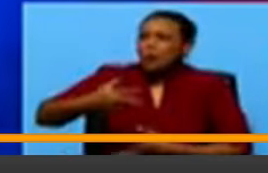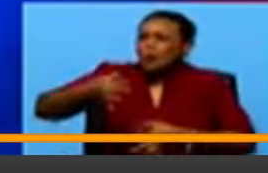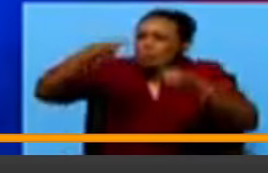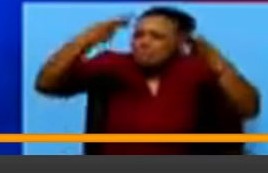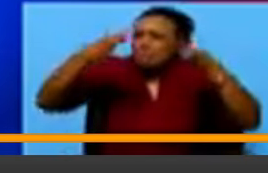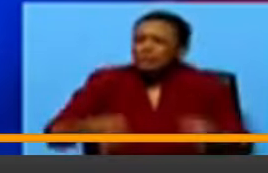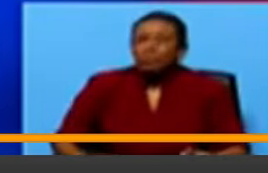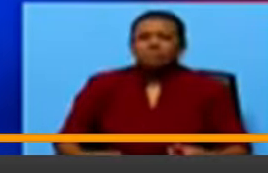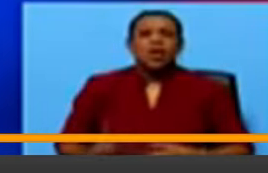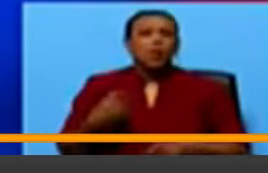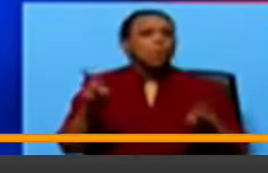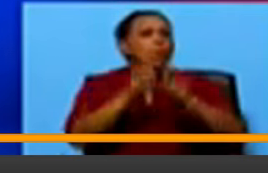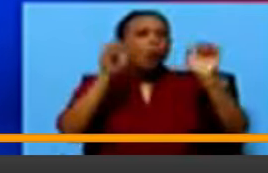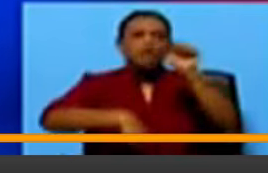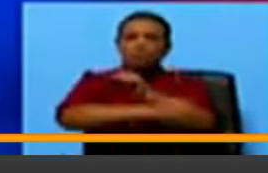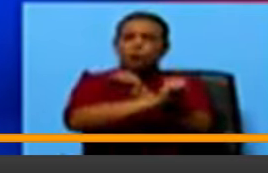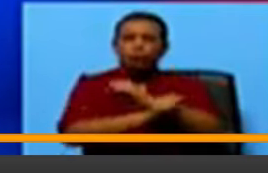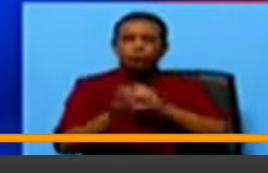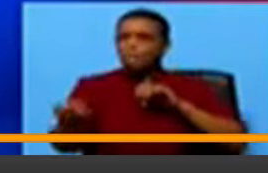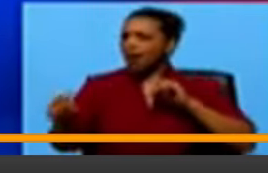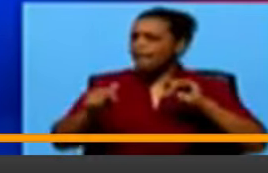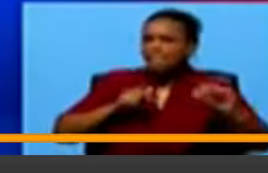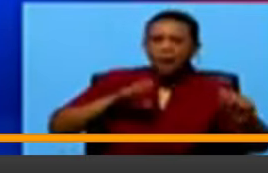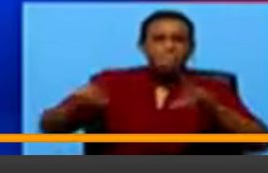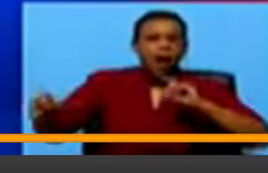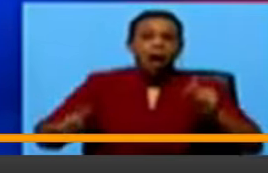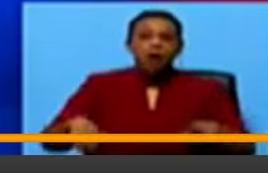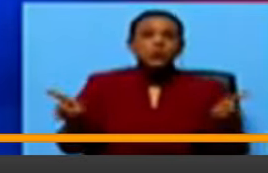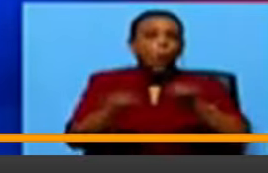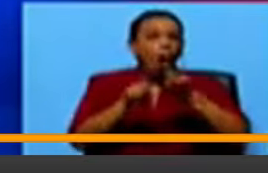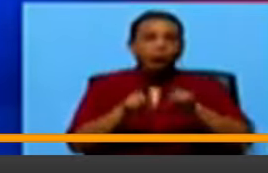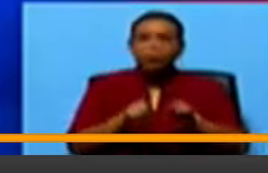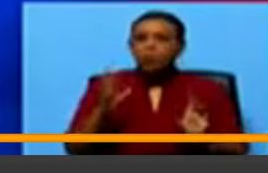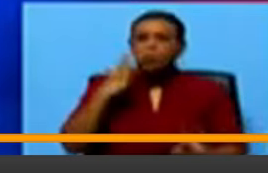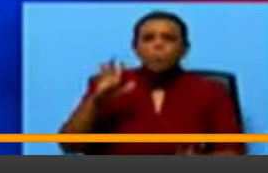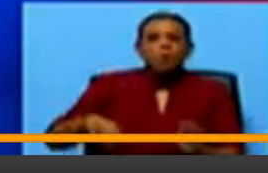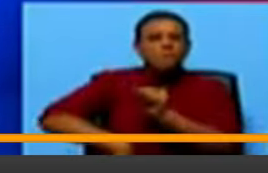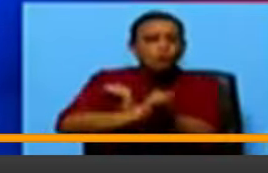Un goleador nato. Como Cristiano Ronaldo.